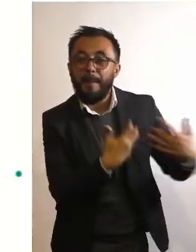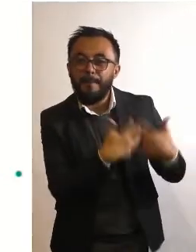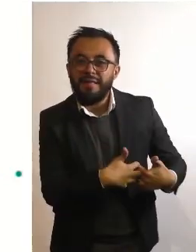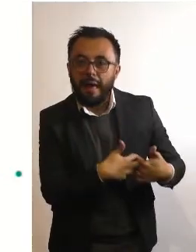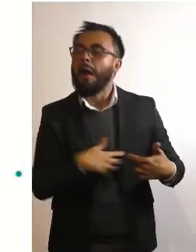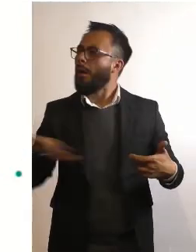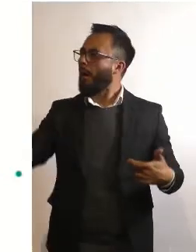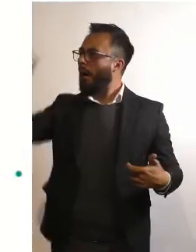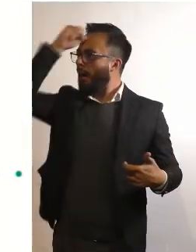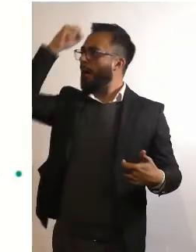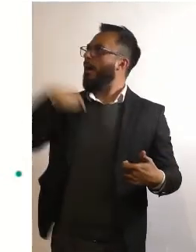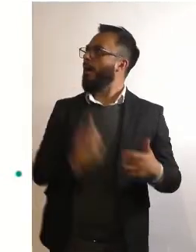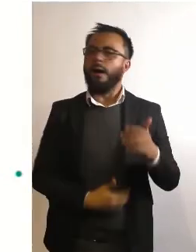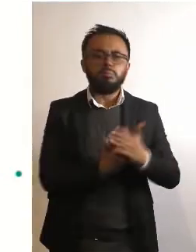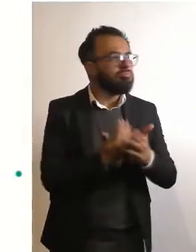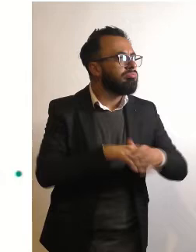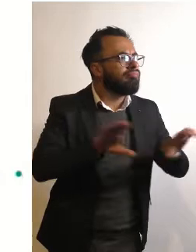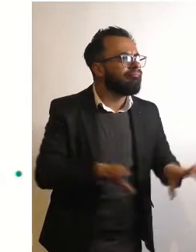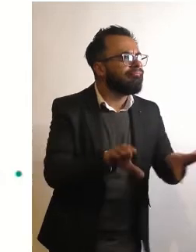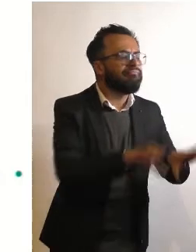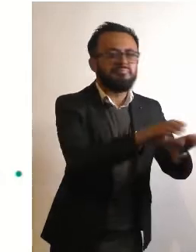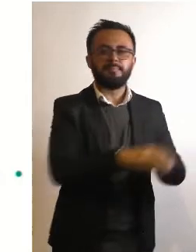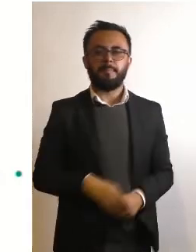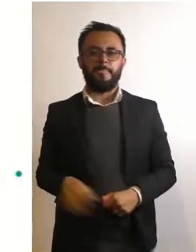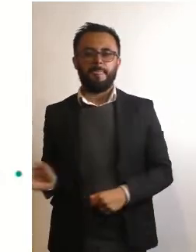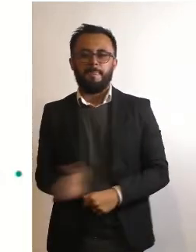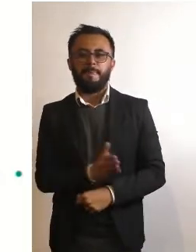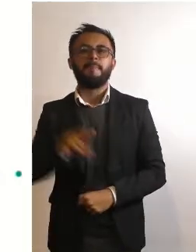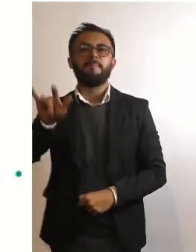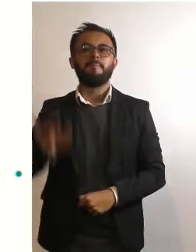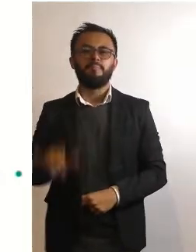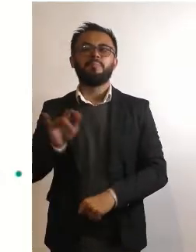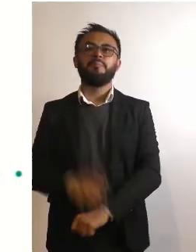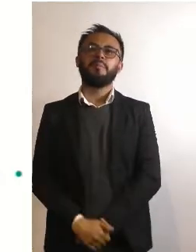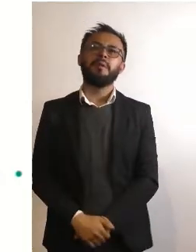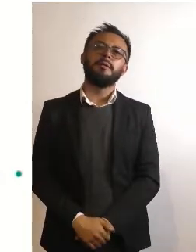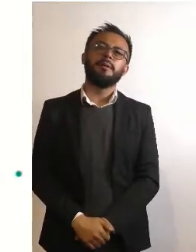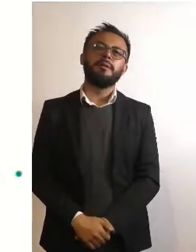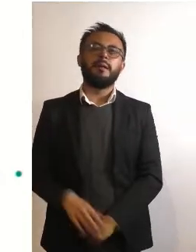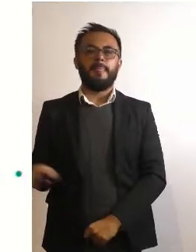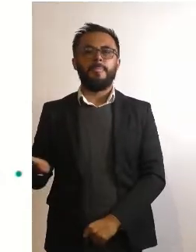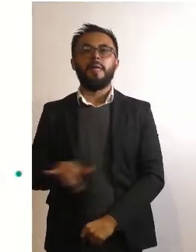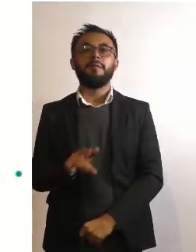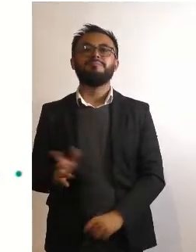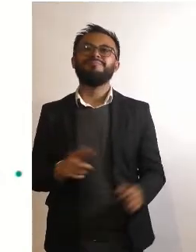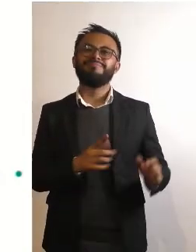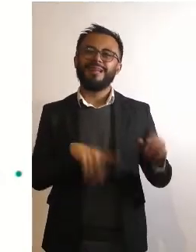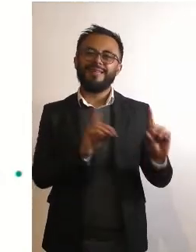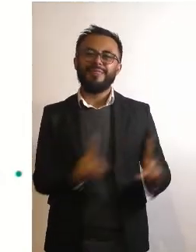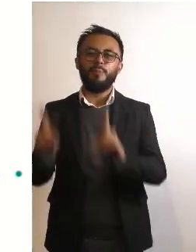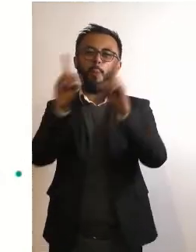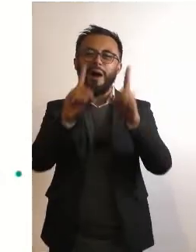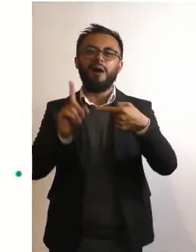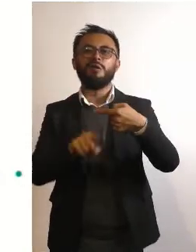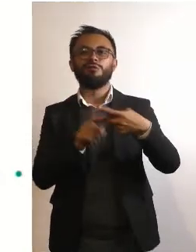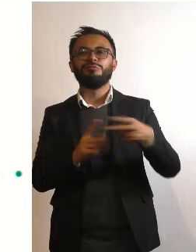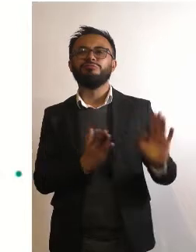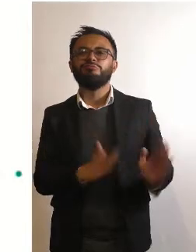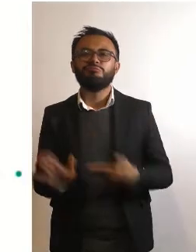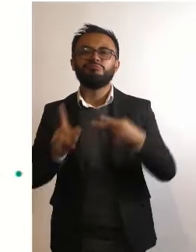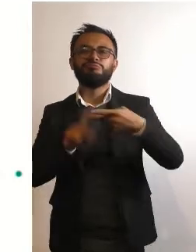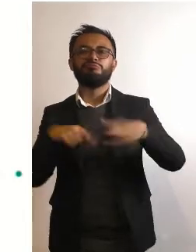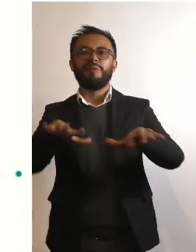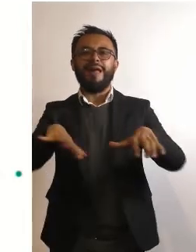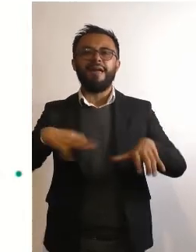Estos son los programas que se han venido desarrollando, tanto diplomados como cursos y eventos, y